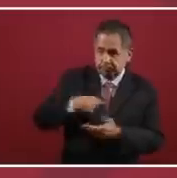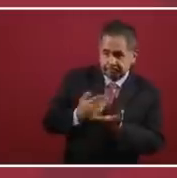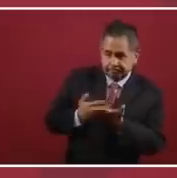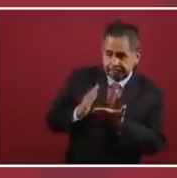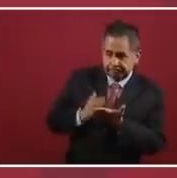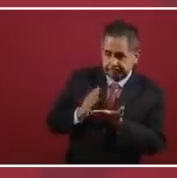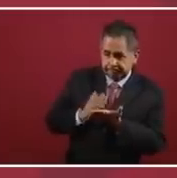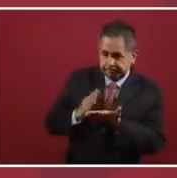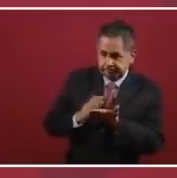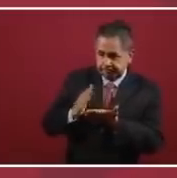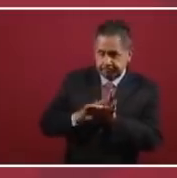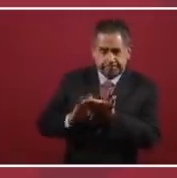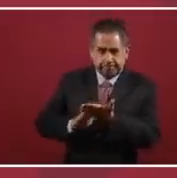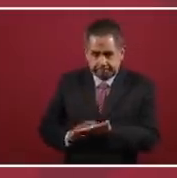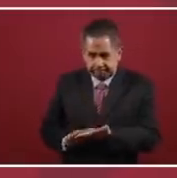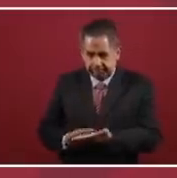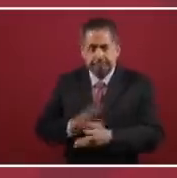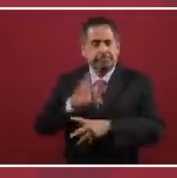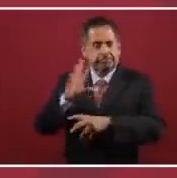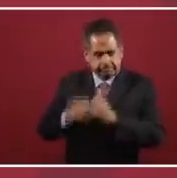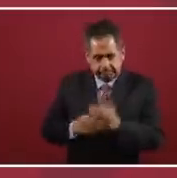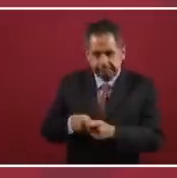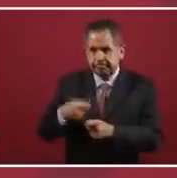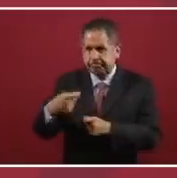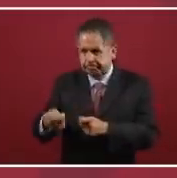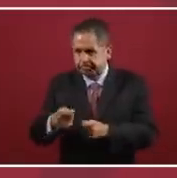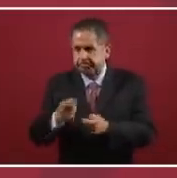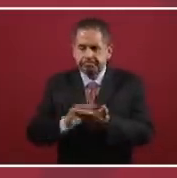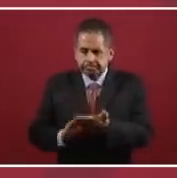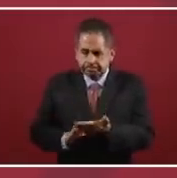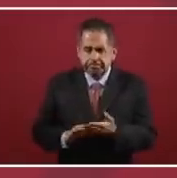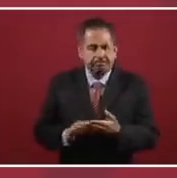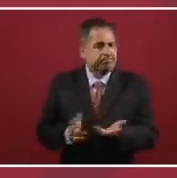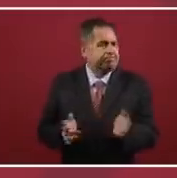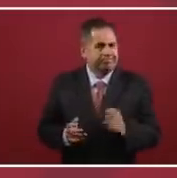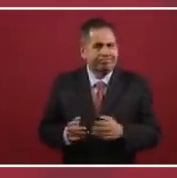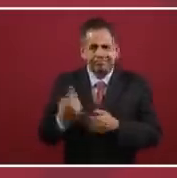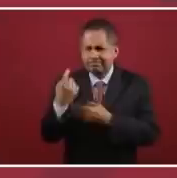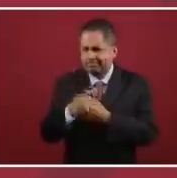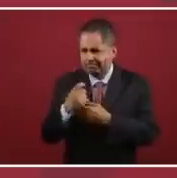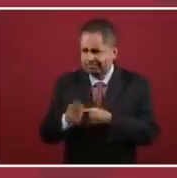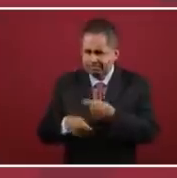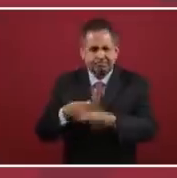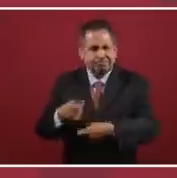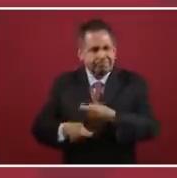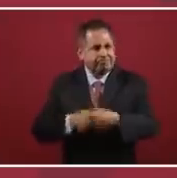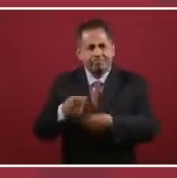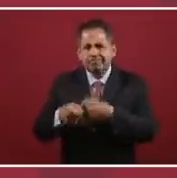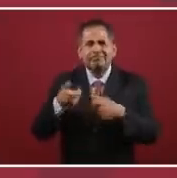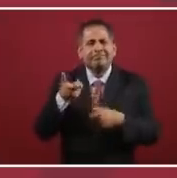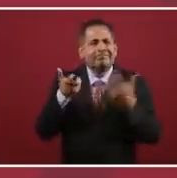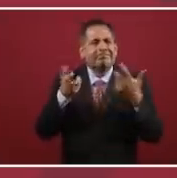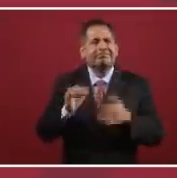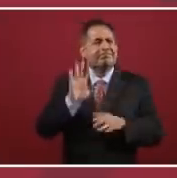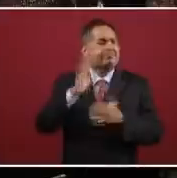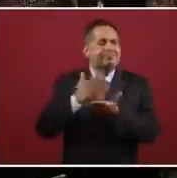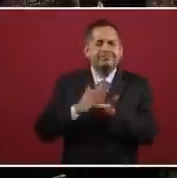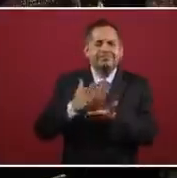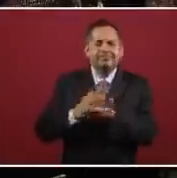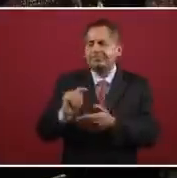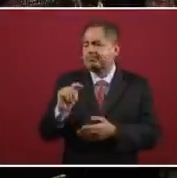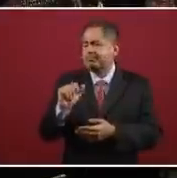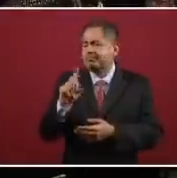la tanda mes con mes y en automático se amplía. Y